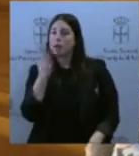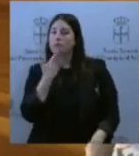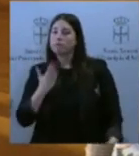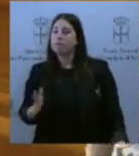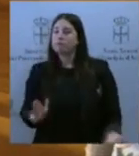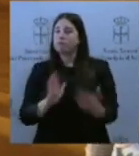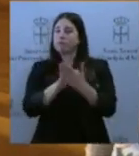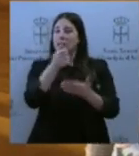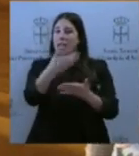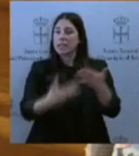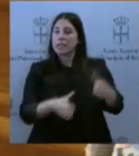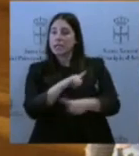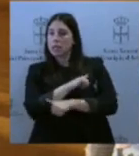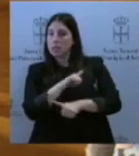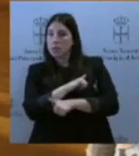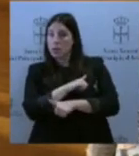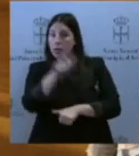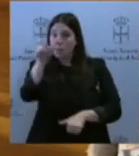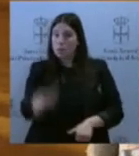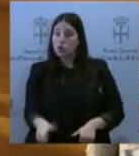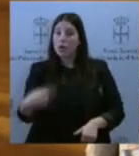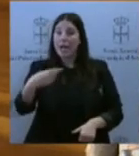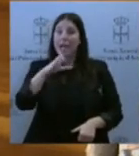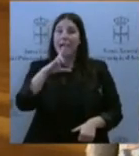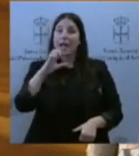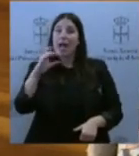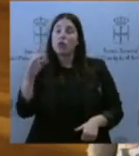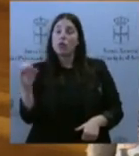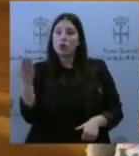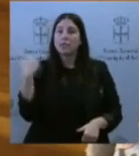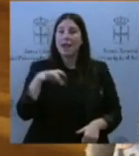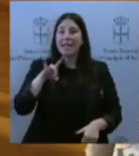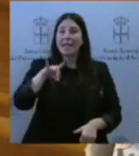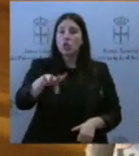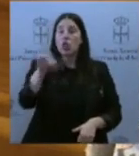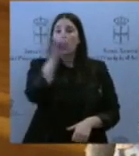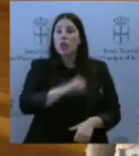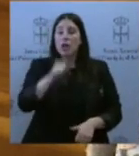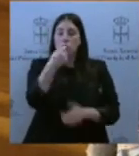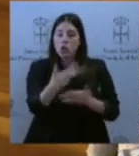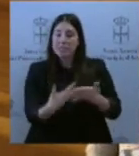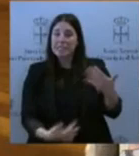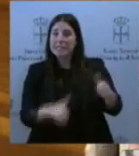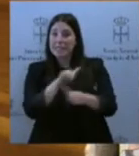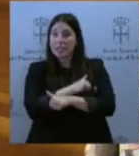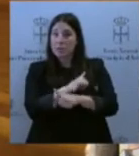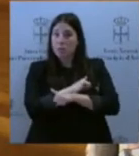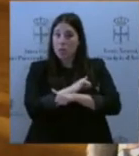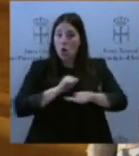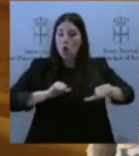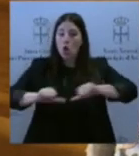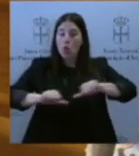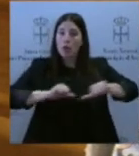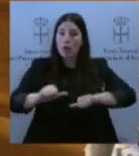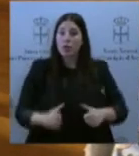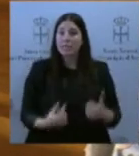más representativo porque lleva 14 años en lista de espera y 6 operaciones, pero le quiero hablar de los otros Gerardos que existen en Asturias.